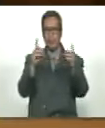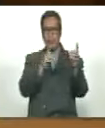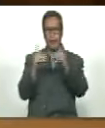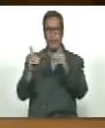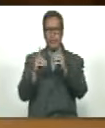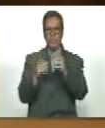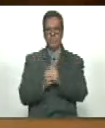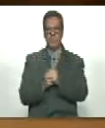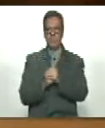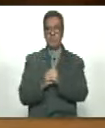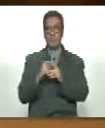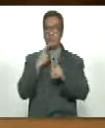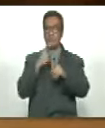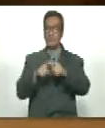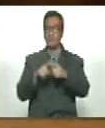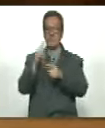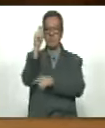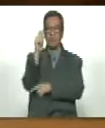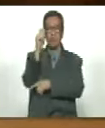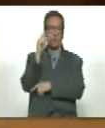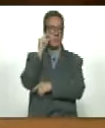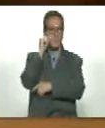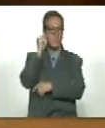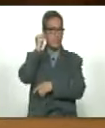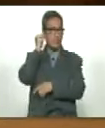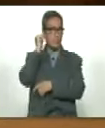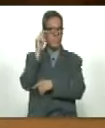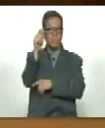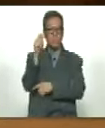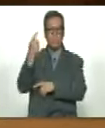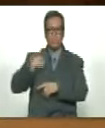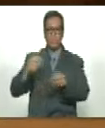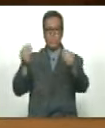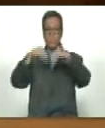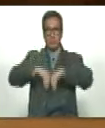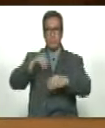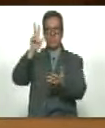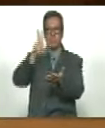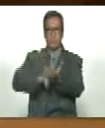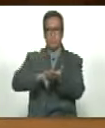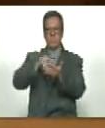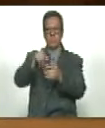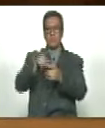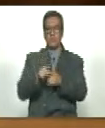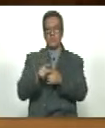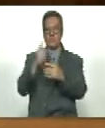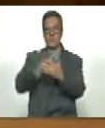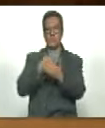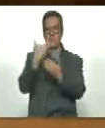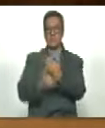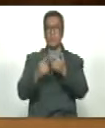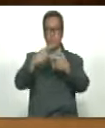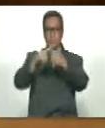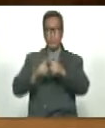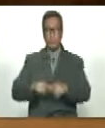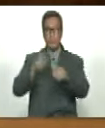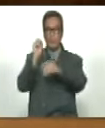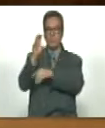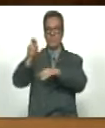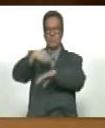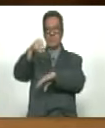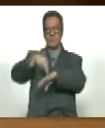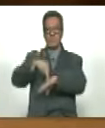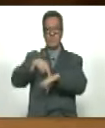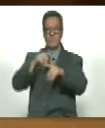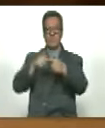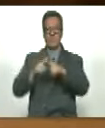debatido, le pido a las honorables diputadas y los honorables diputados que estén de acuerdo en aprobar el proyecto de presupuesto de la Asamblea Nacional